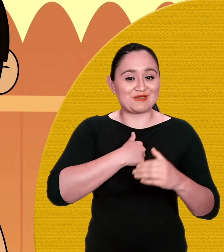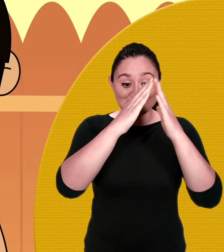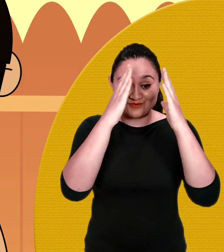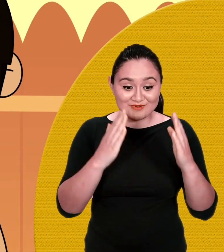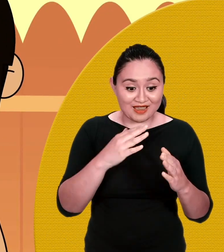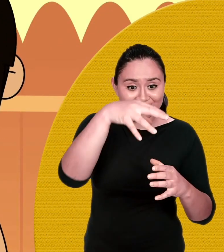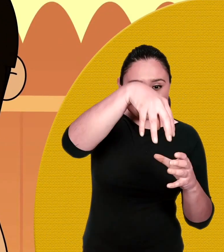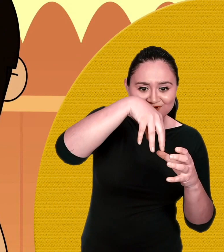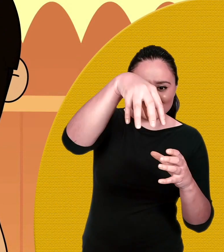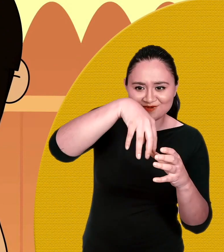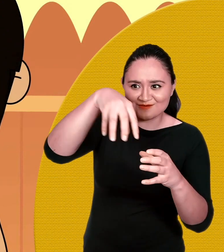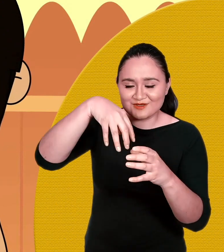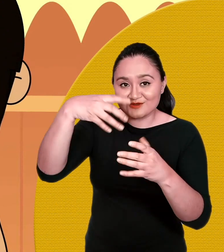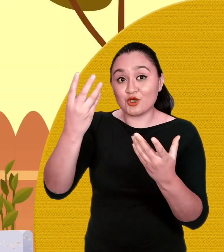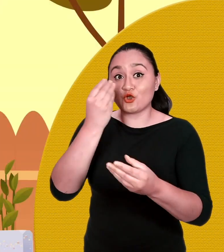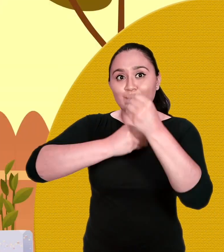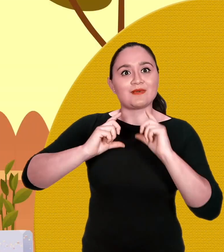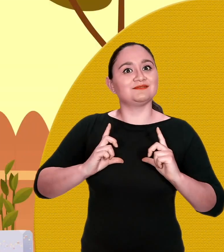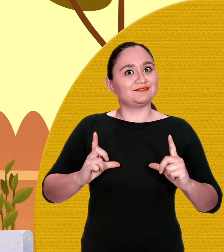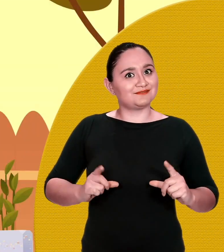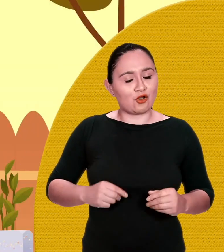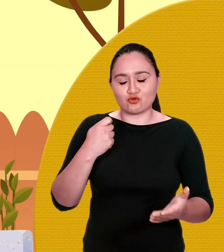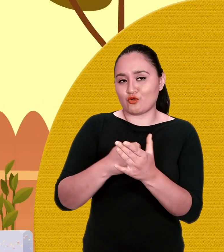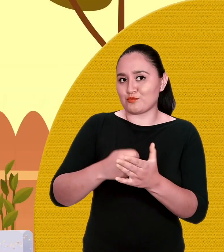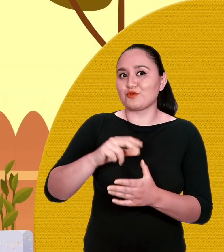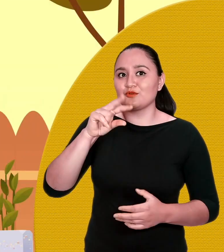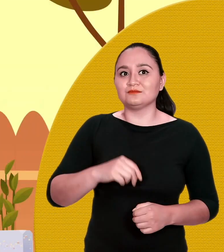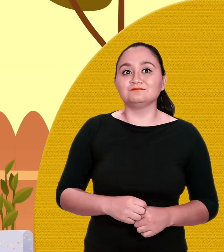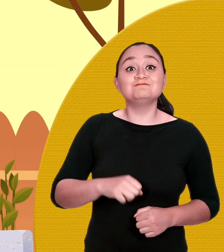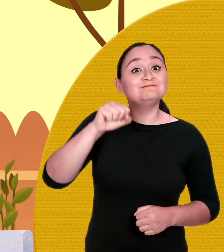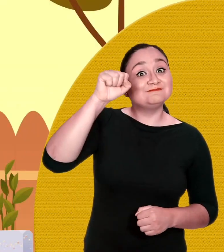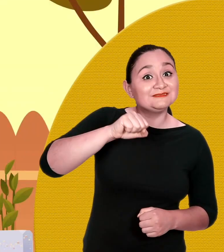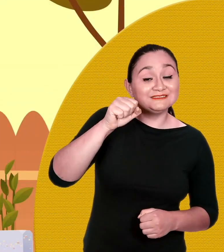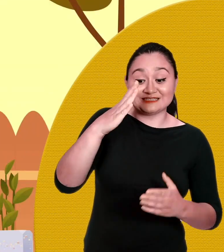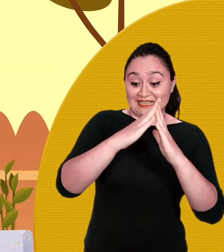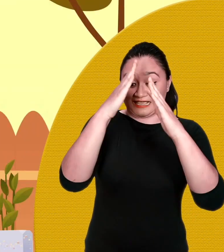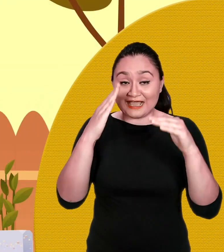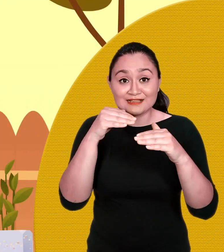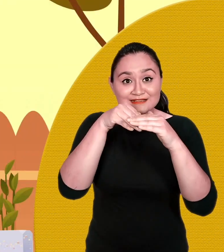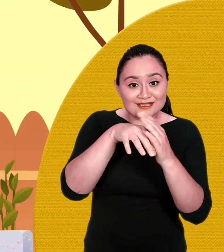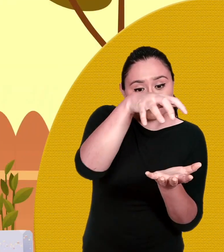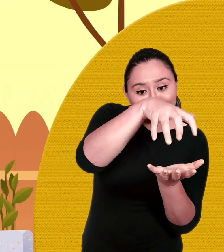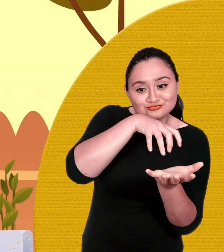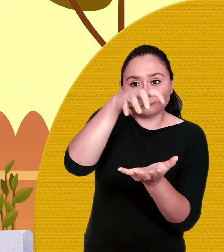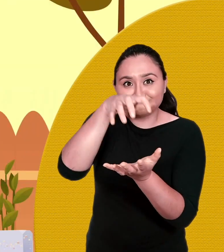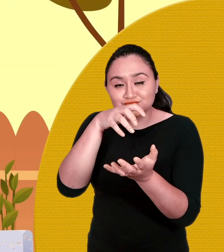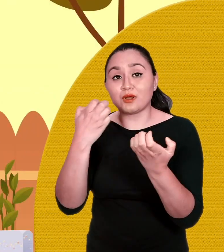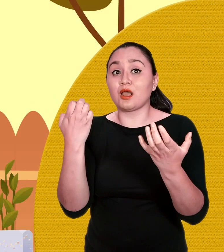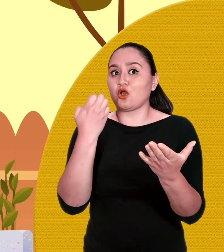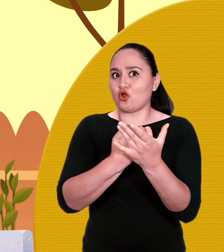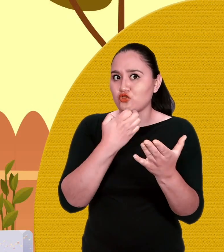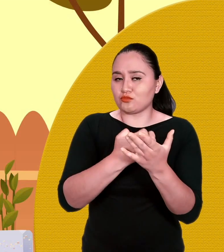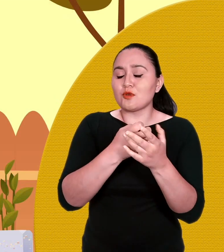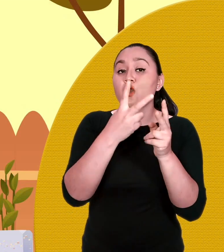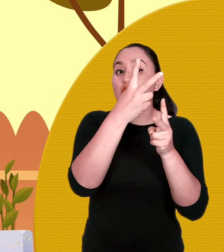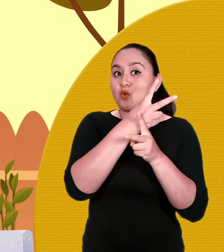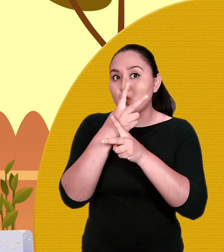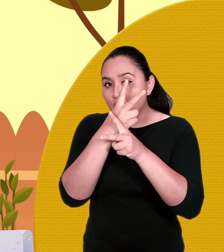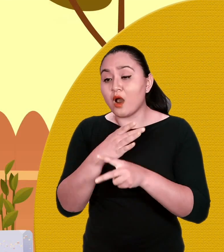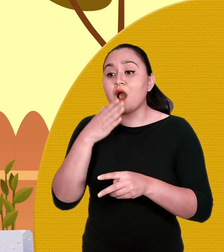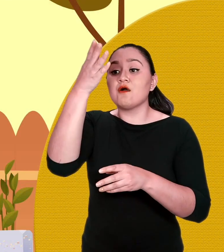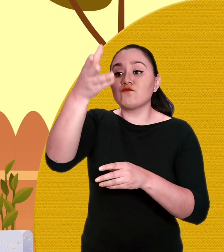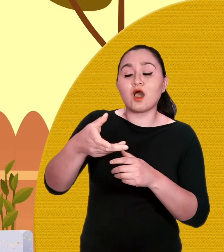para comer sano y no tener que comprar. Sí, con este huerto vamos a contribuir a la economía de la familia, evitando